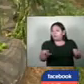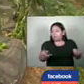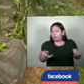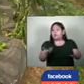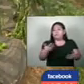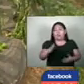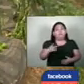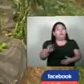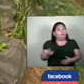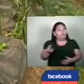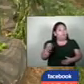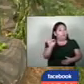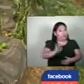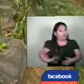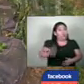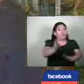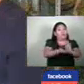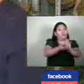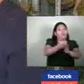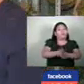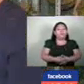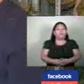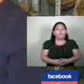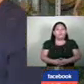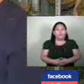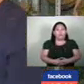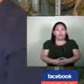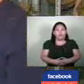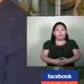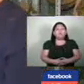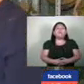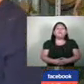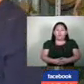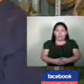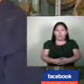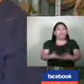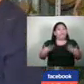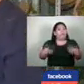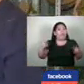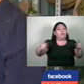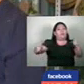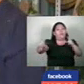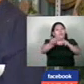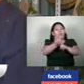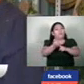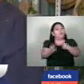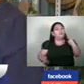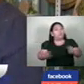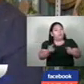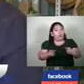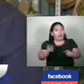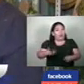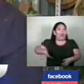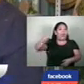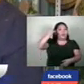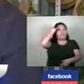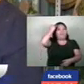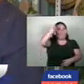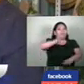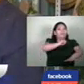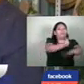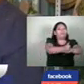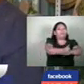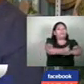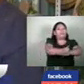dinamizado la economía local. Actualmente se han logrado muchos objetivos. El primero con el que nació la cooperativa